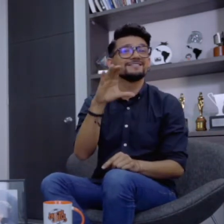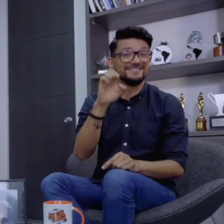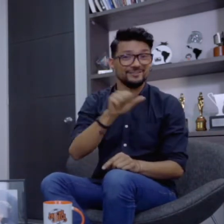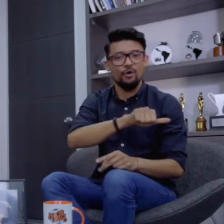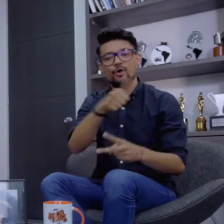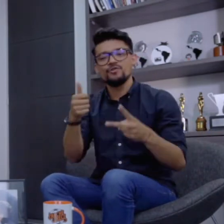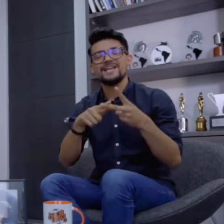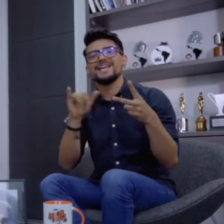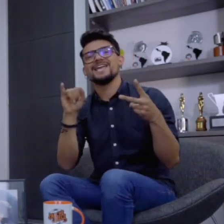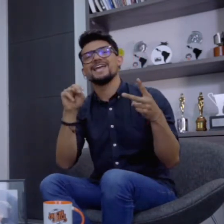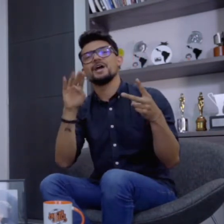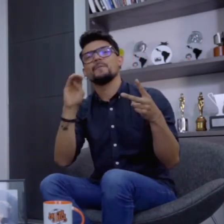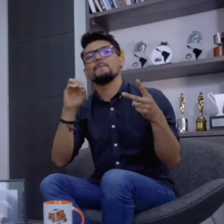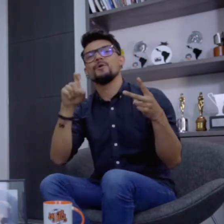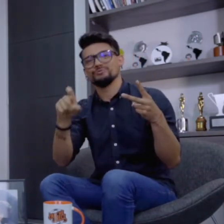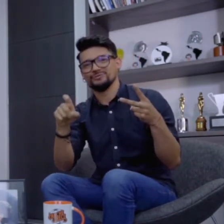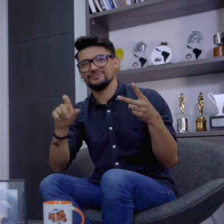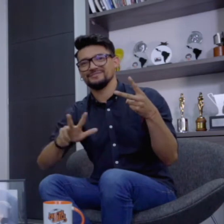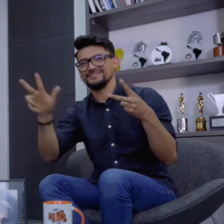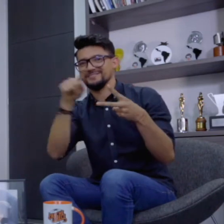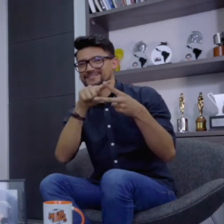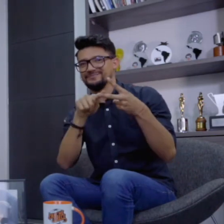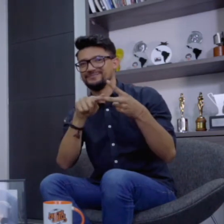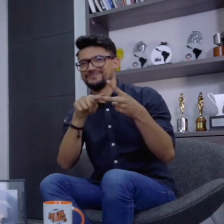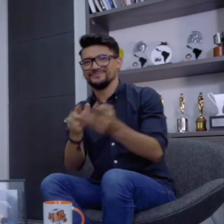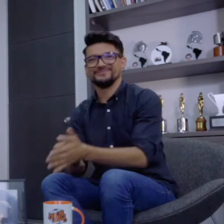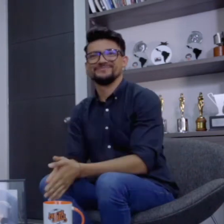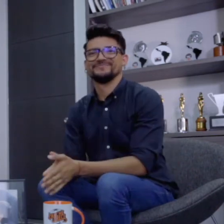espacios como Sala 13 e Inbox 13.